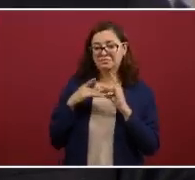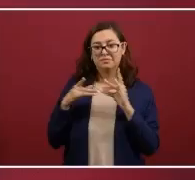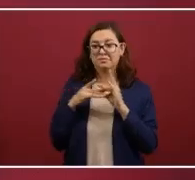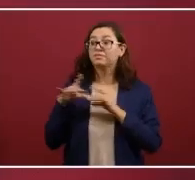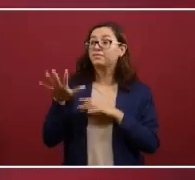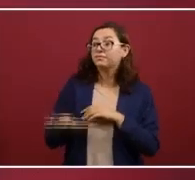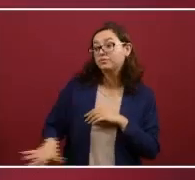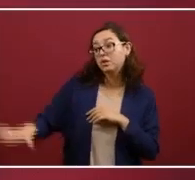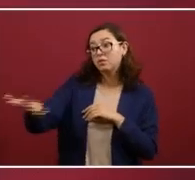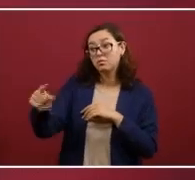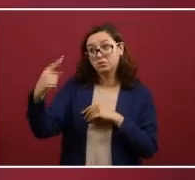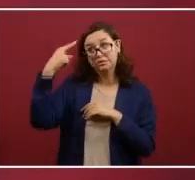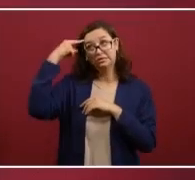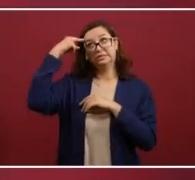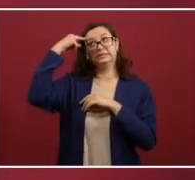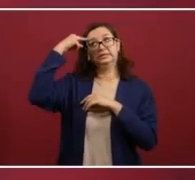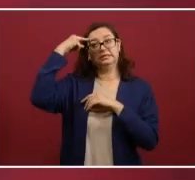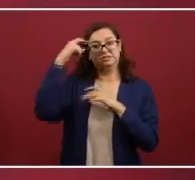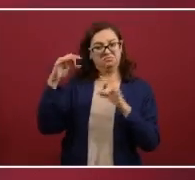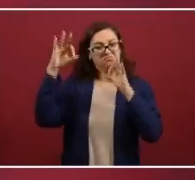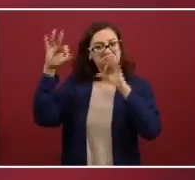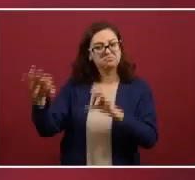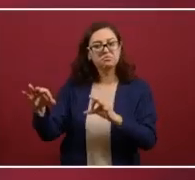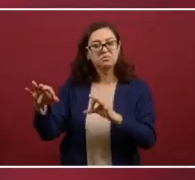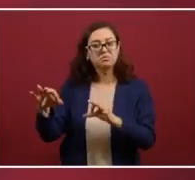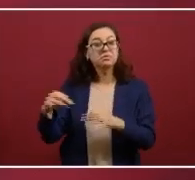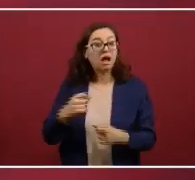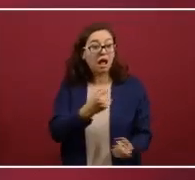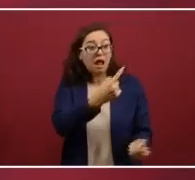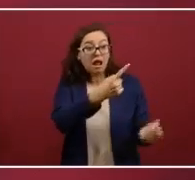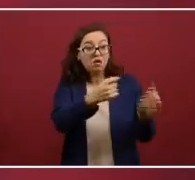excede en la actualidad